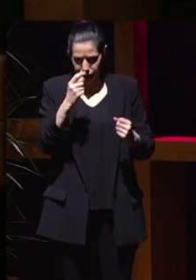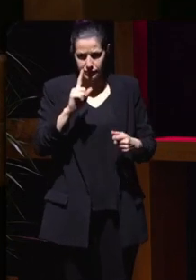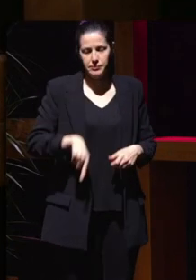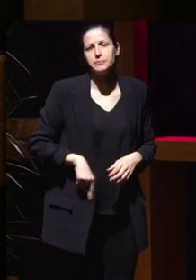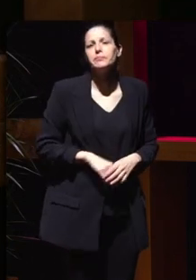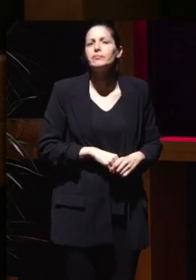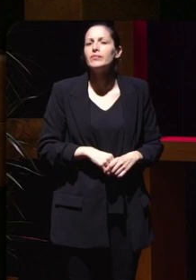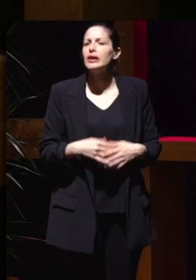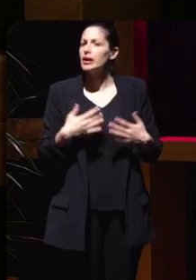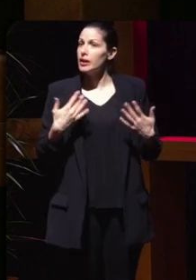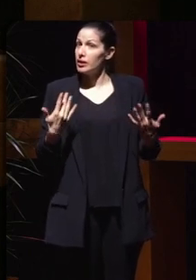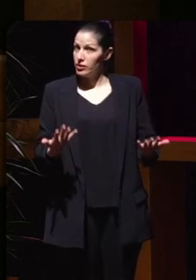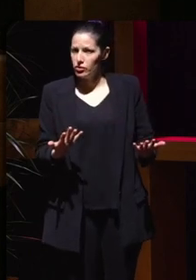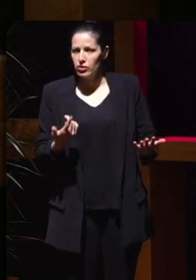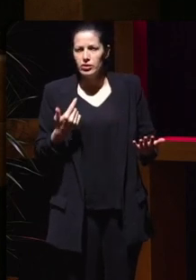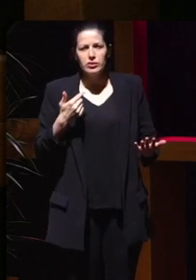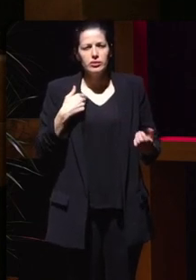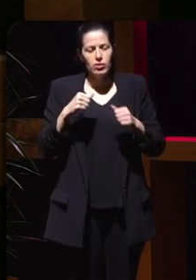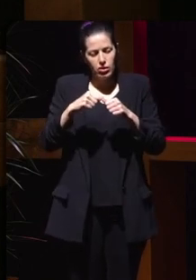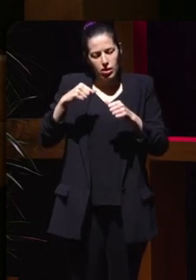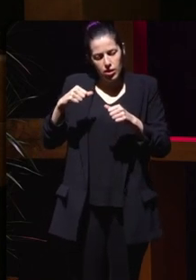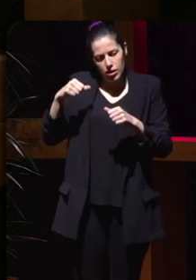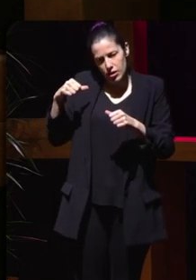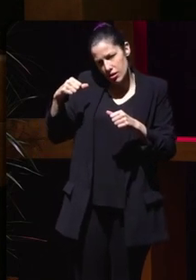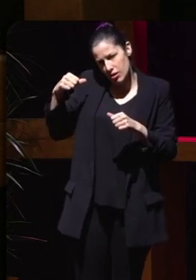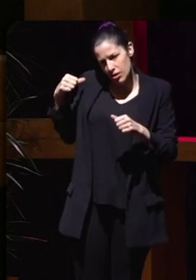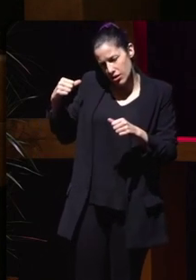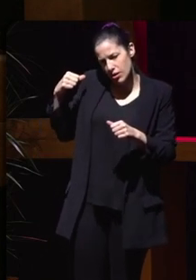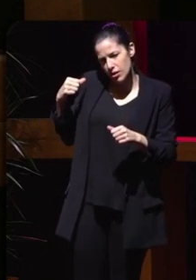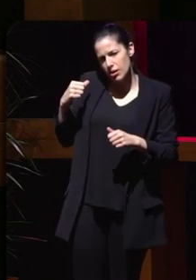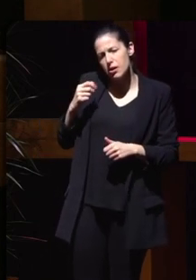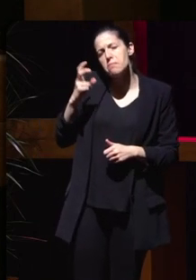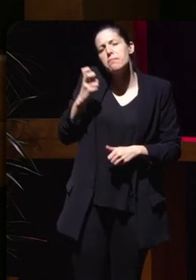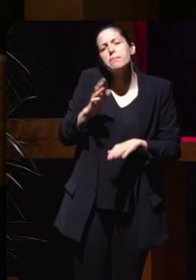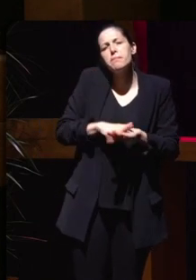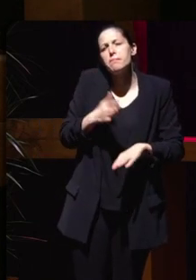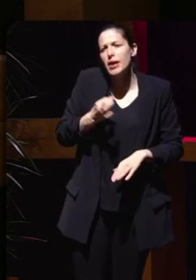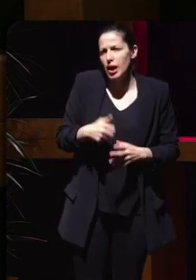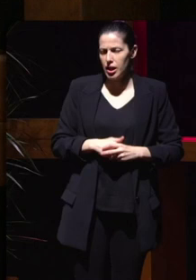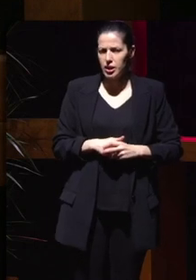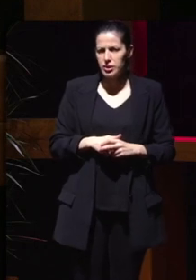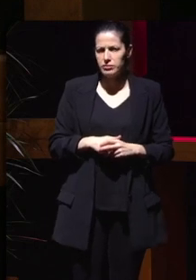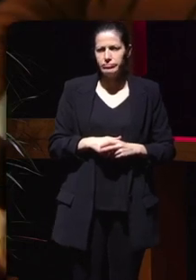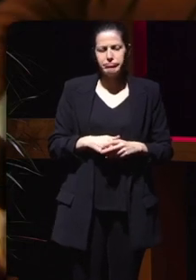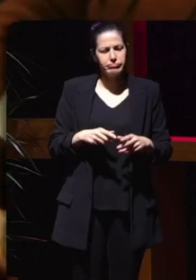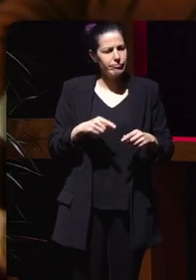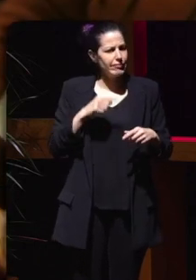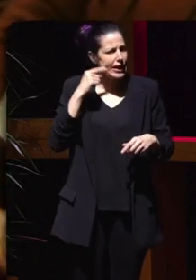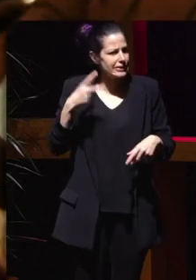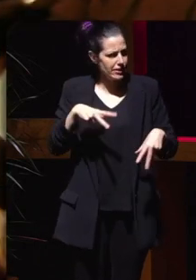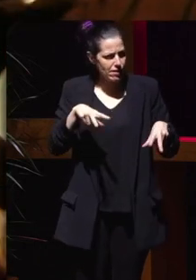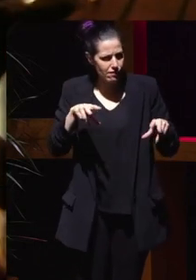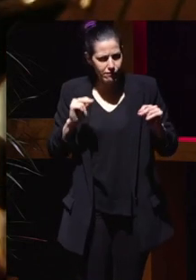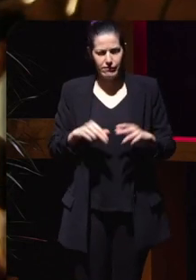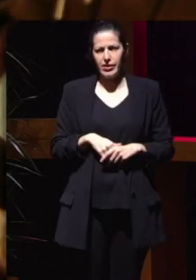de qué me sirvió todo esto no de que me servíe de ser de decir que sí de echar de sorrir de echar